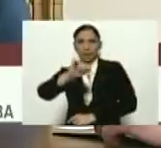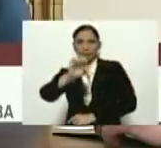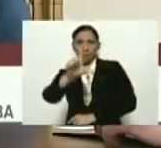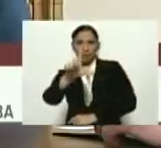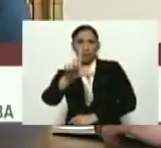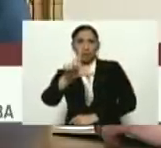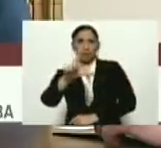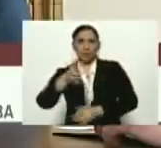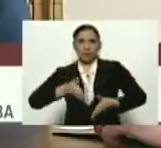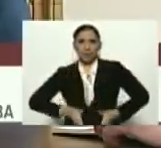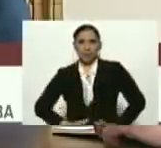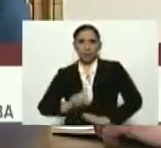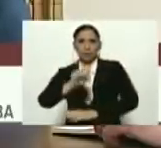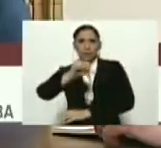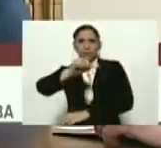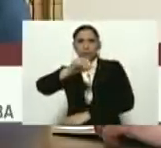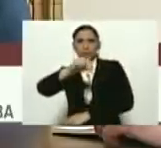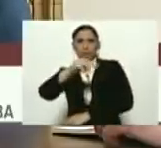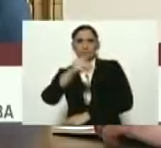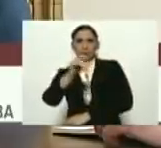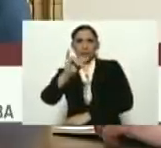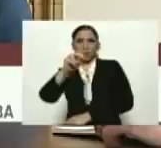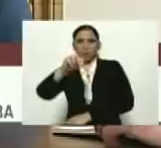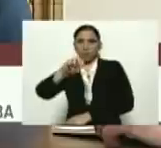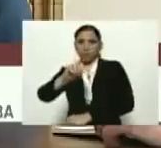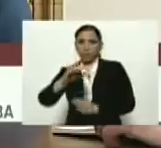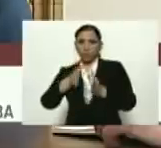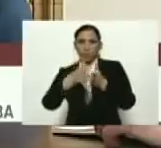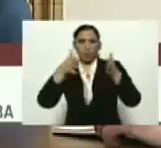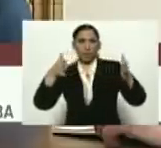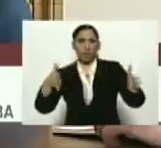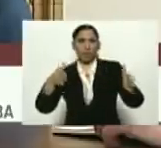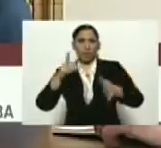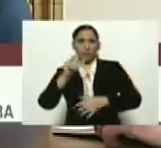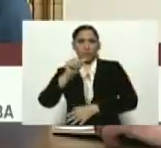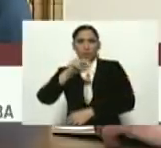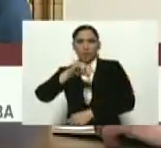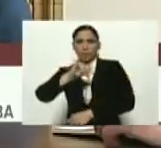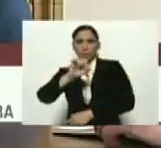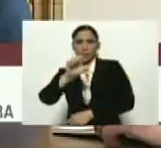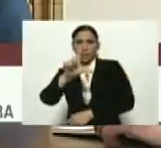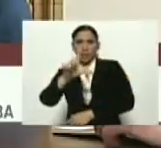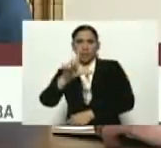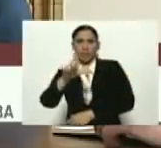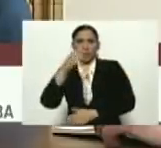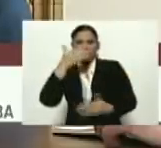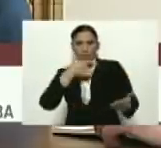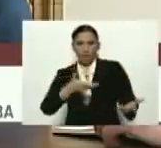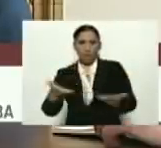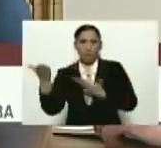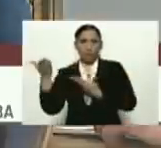de Sandino, el gran Daniel Ortega. Adelante, querido comandante presidente.